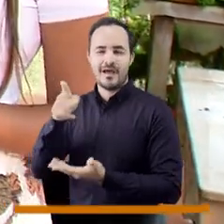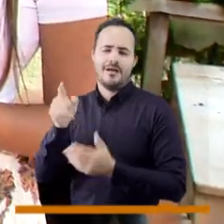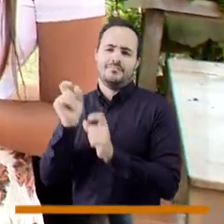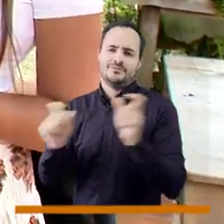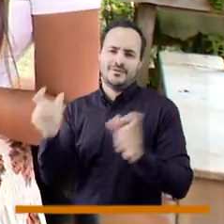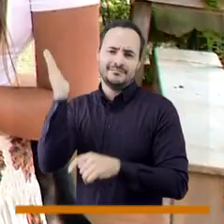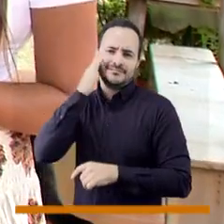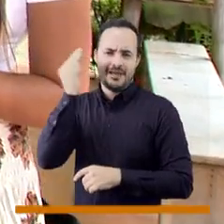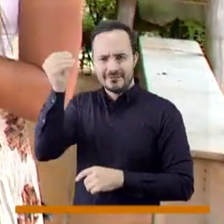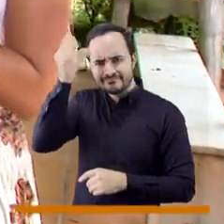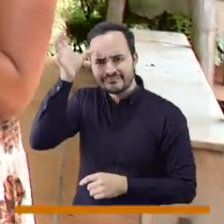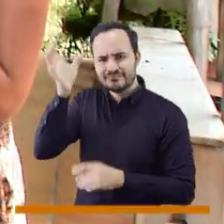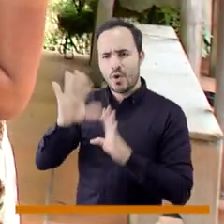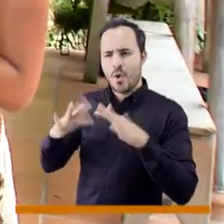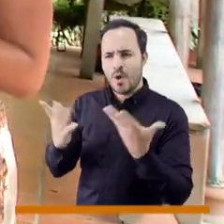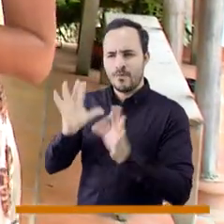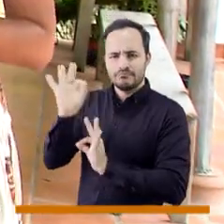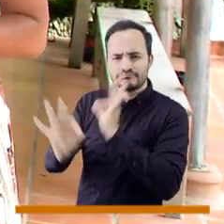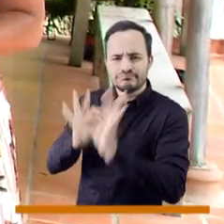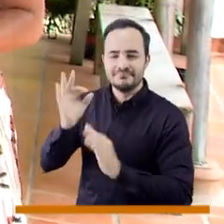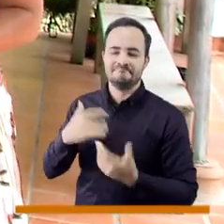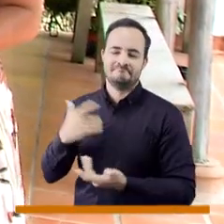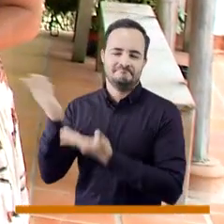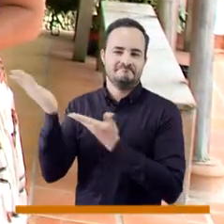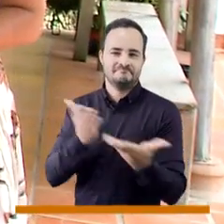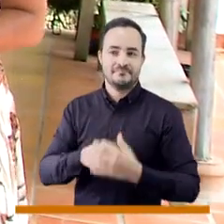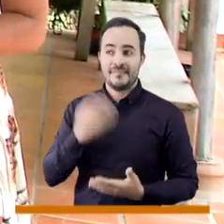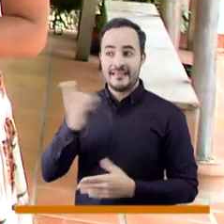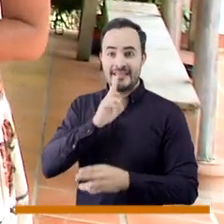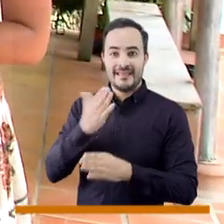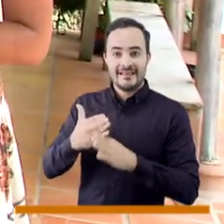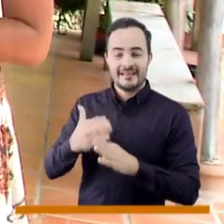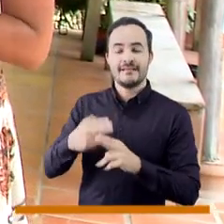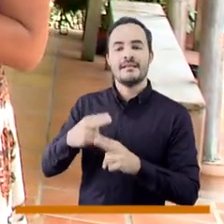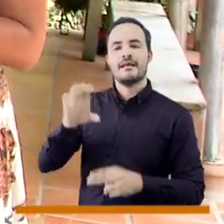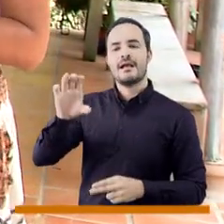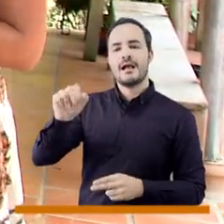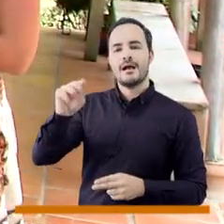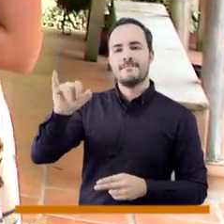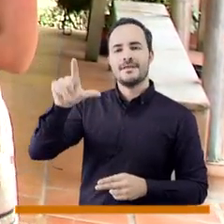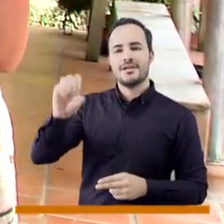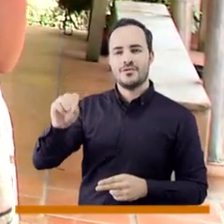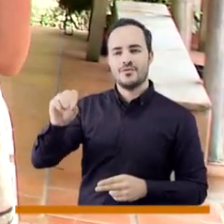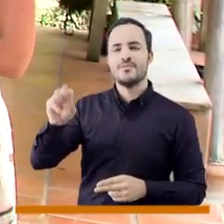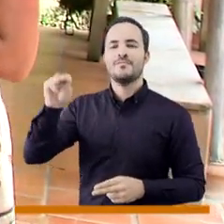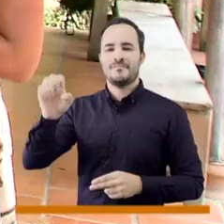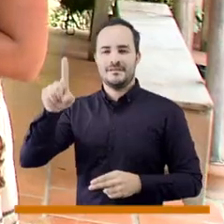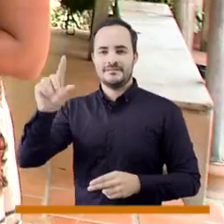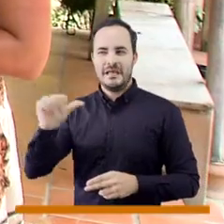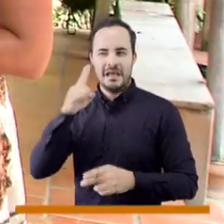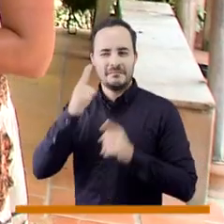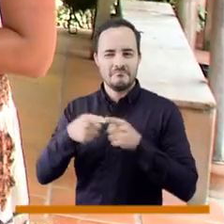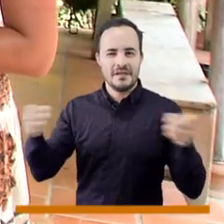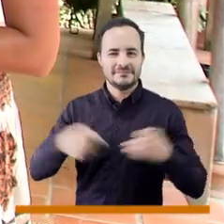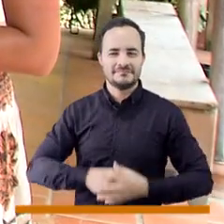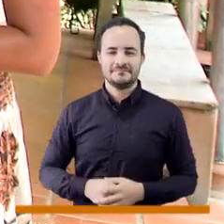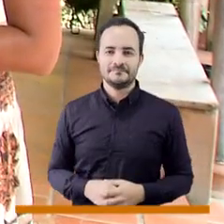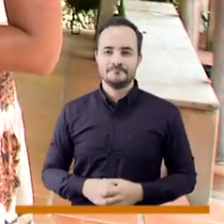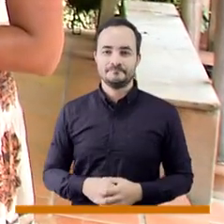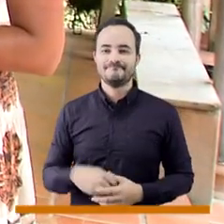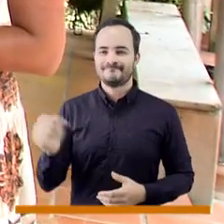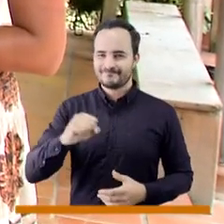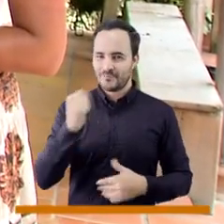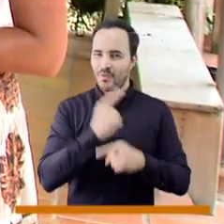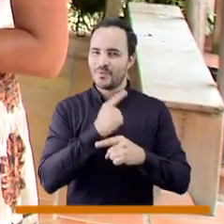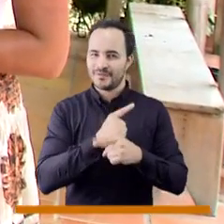de Cultivo San Antonio. Estamos aquí con Camilo Mesa, que nos va a contar un poco acerca de este cultivo. Bueno, sí, como